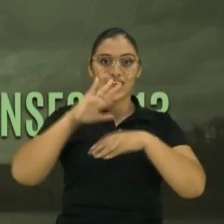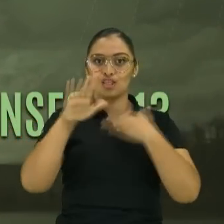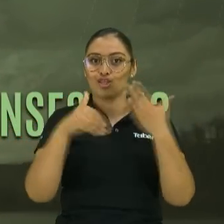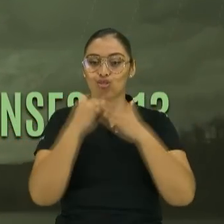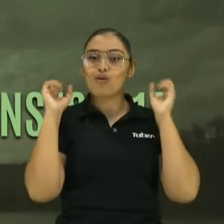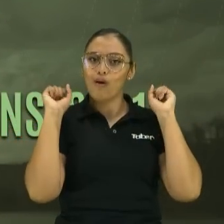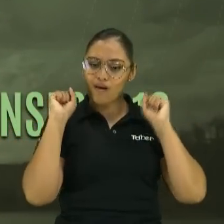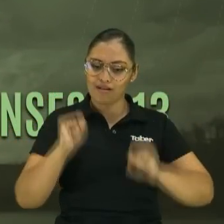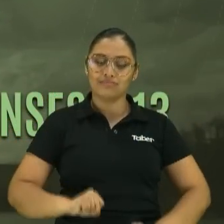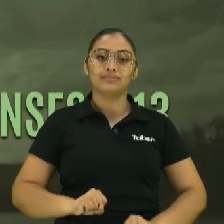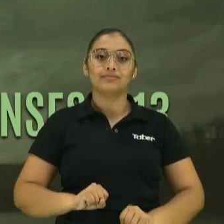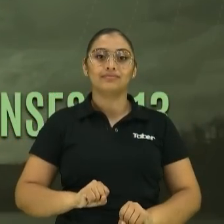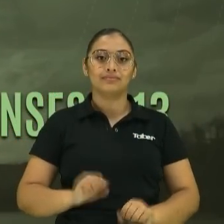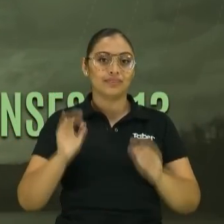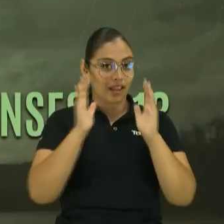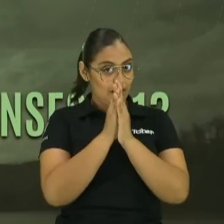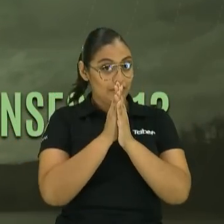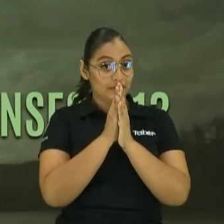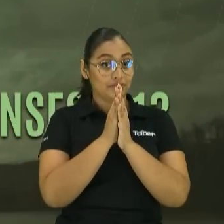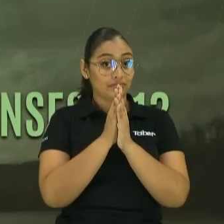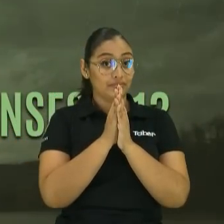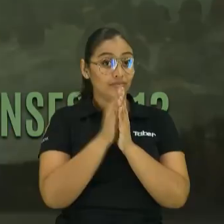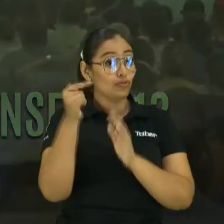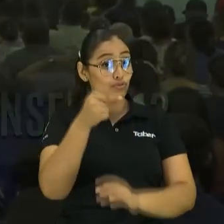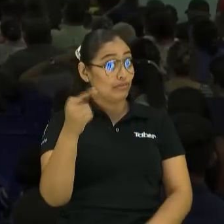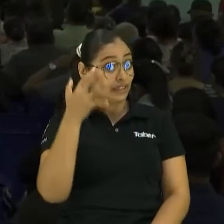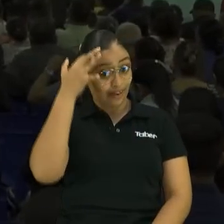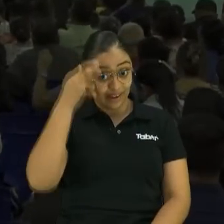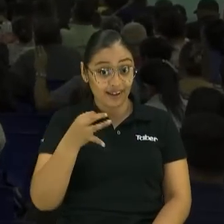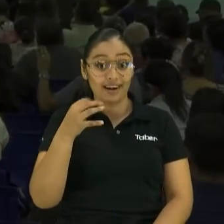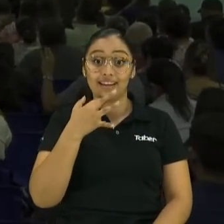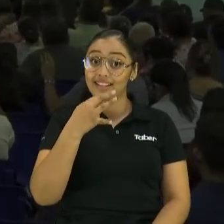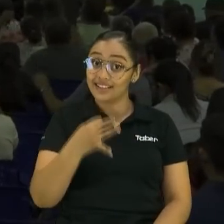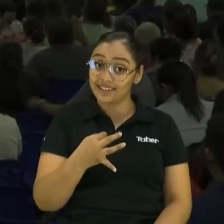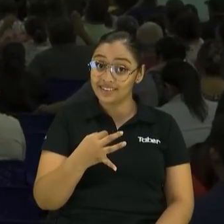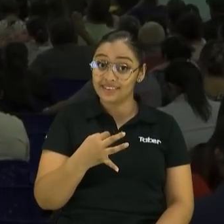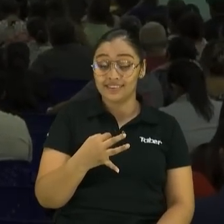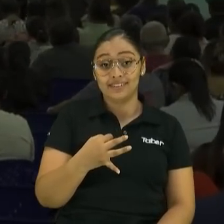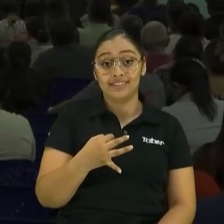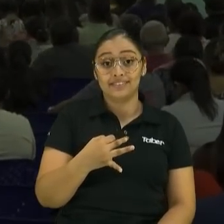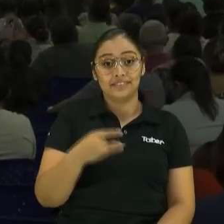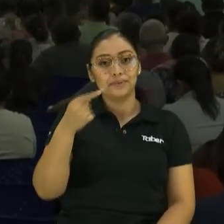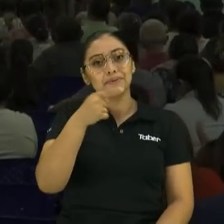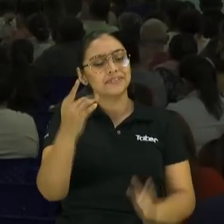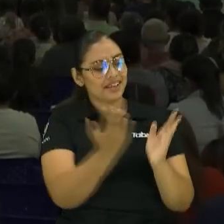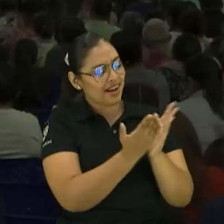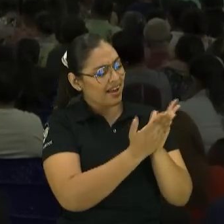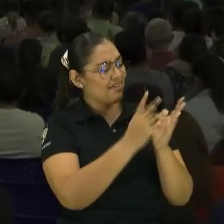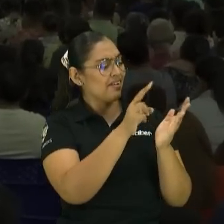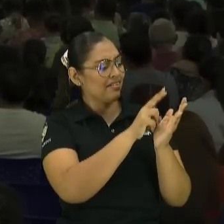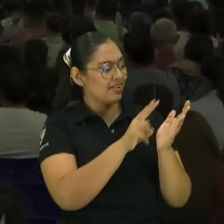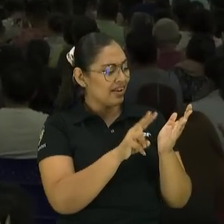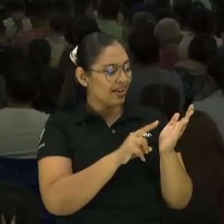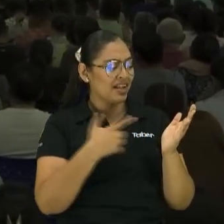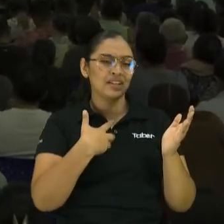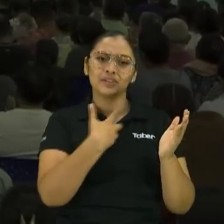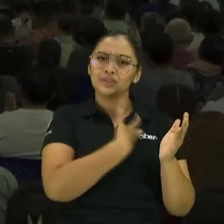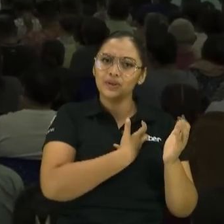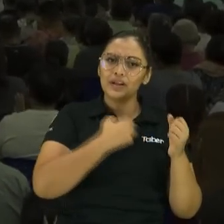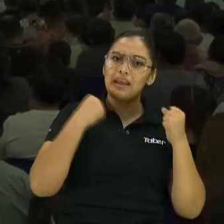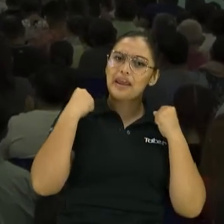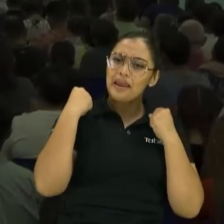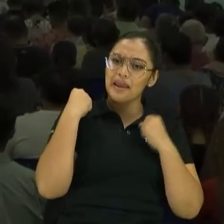Amén habrá alguien esta noche que lo cree y lo recibe lee la palabra del señor es importante que